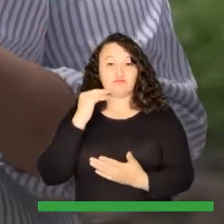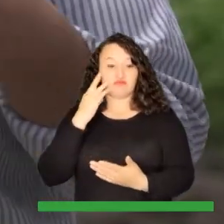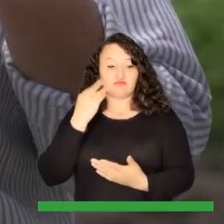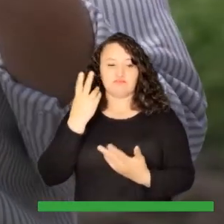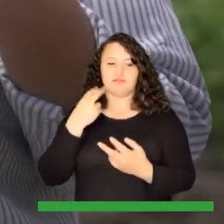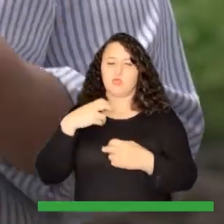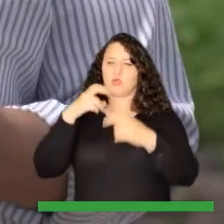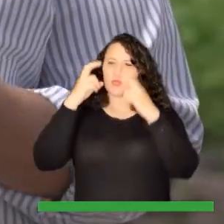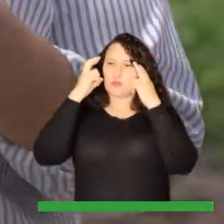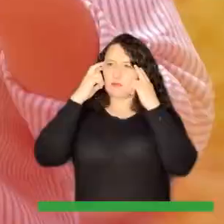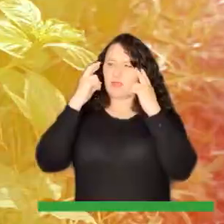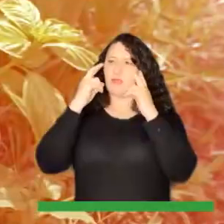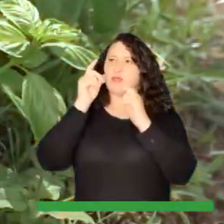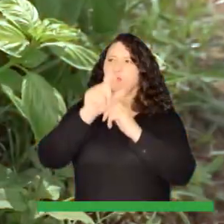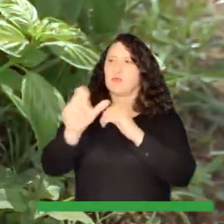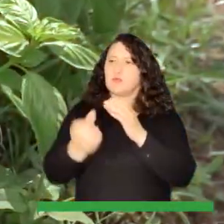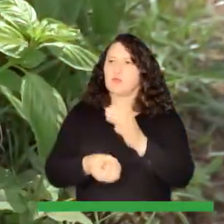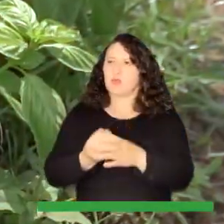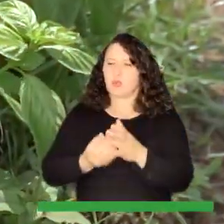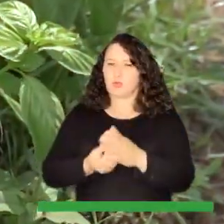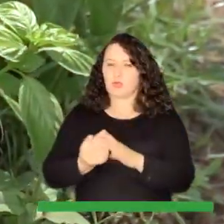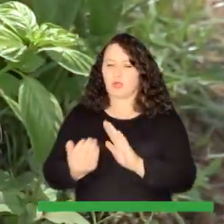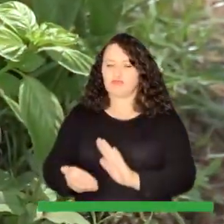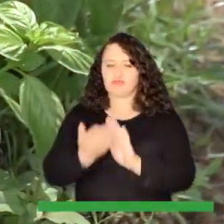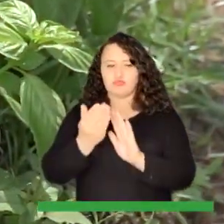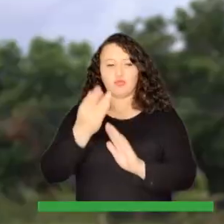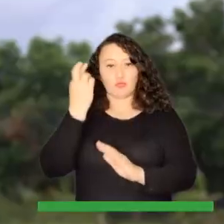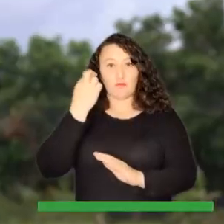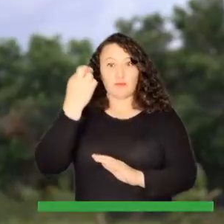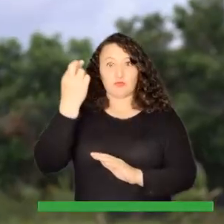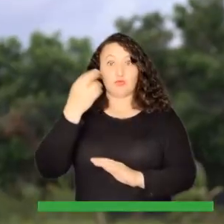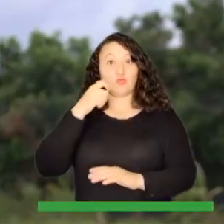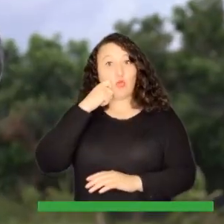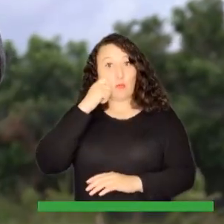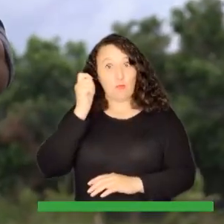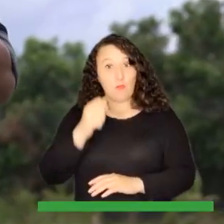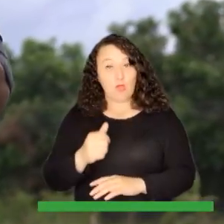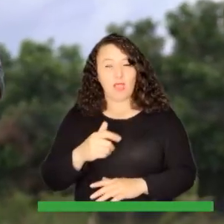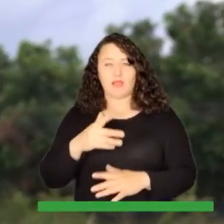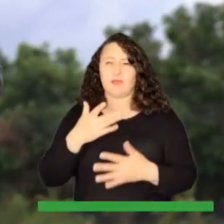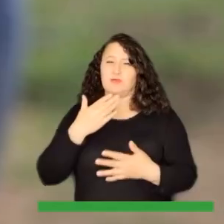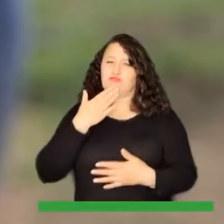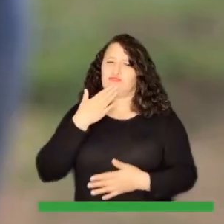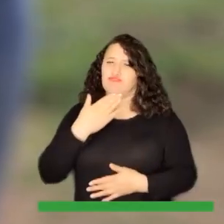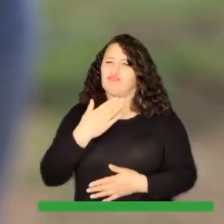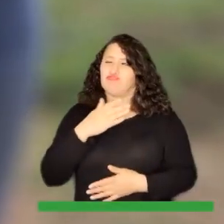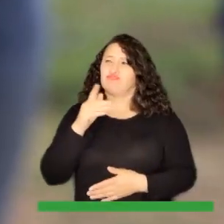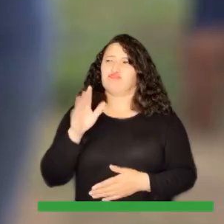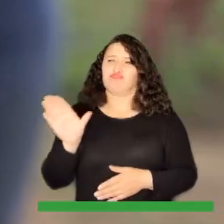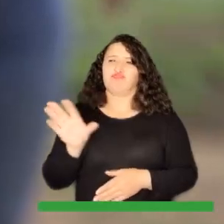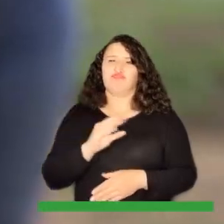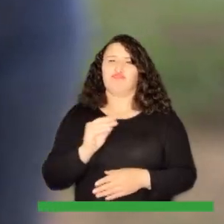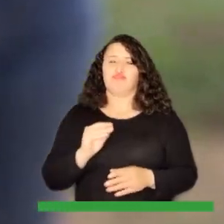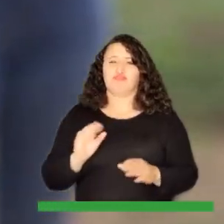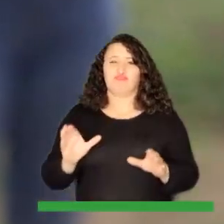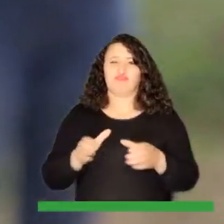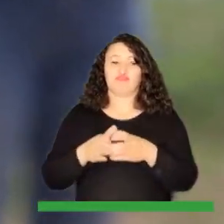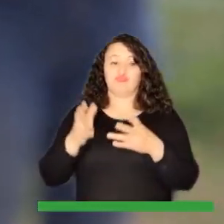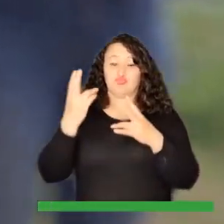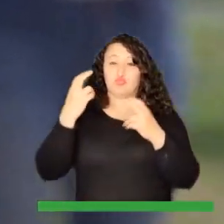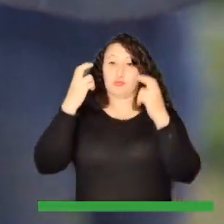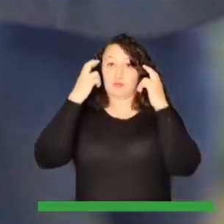el conocimiento de los productores, la cercanía con los profesionales, la calidad humana que está detrás de todo este gran